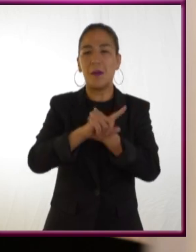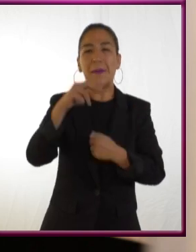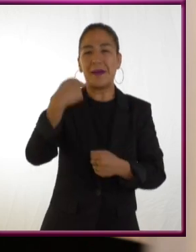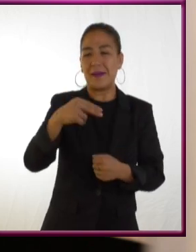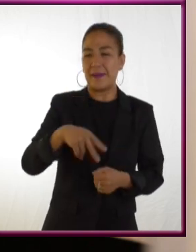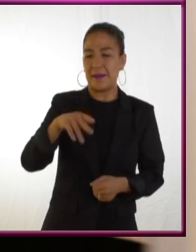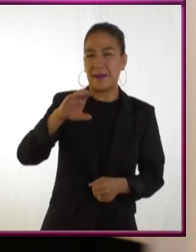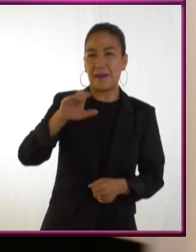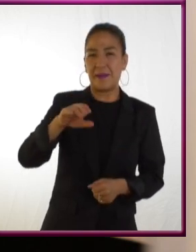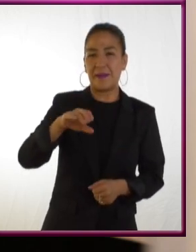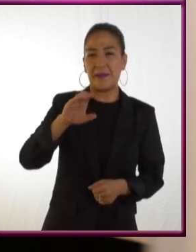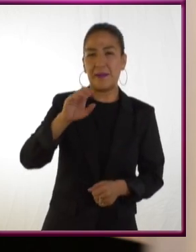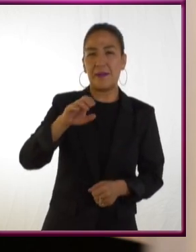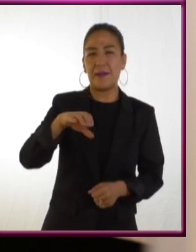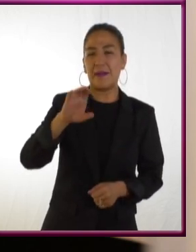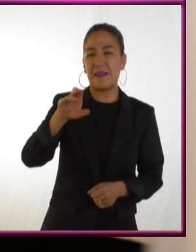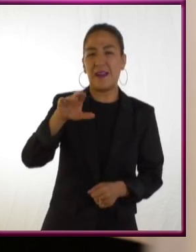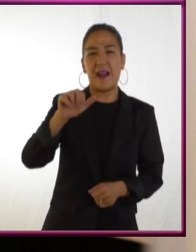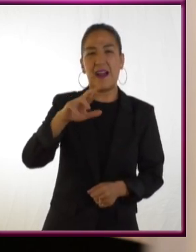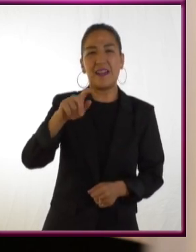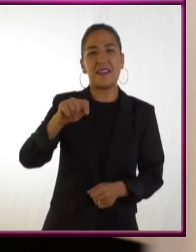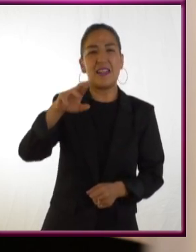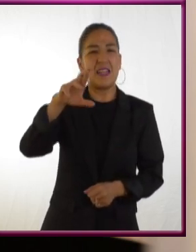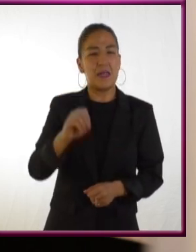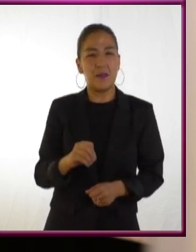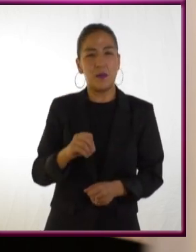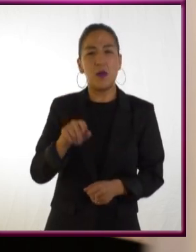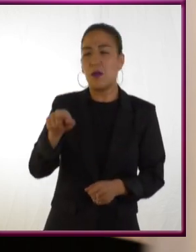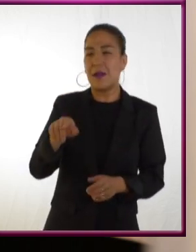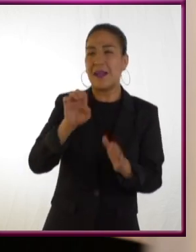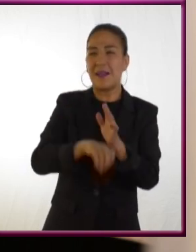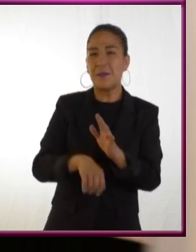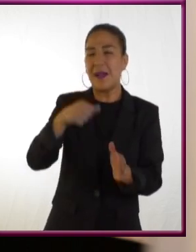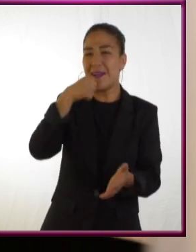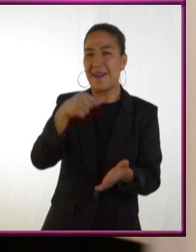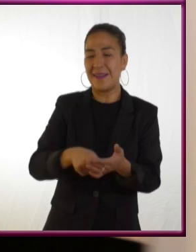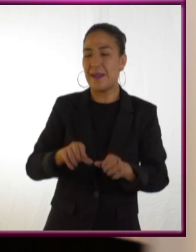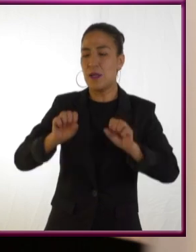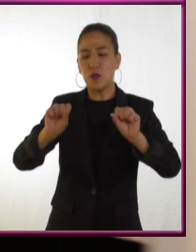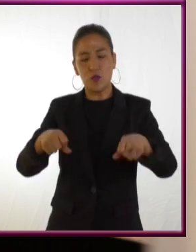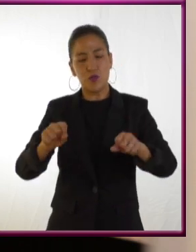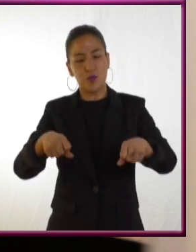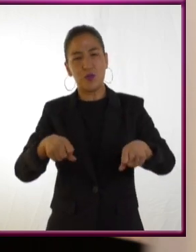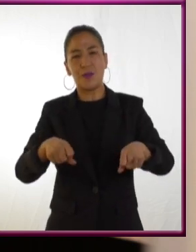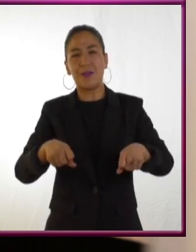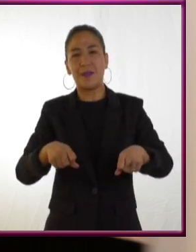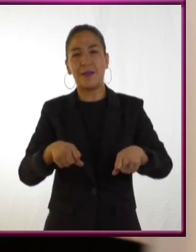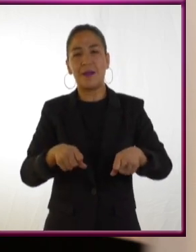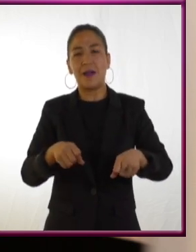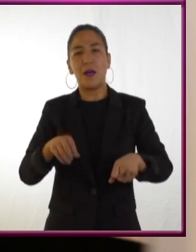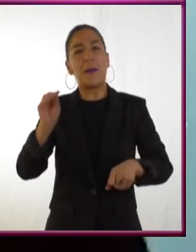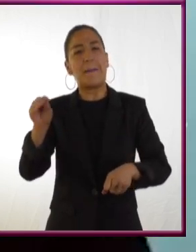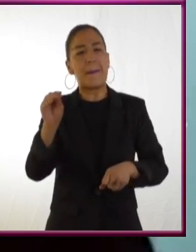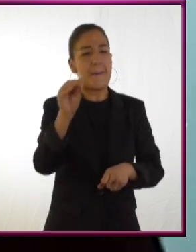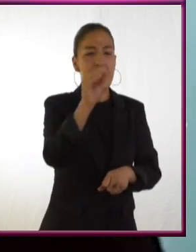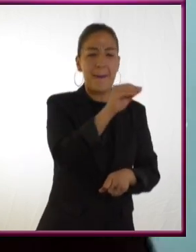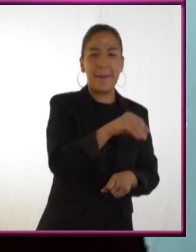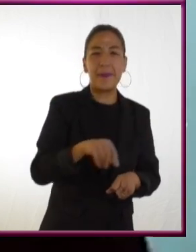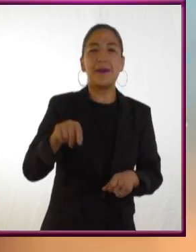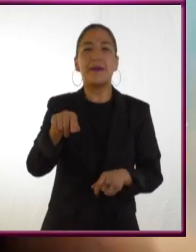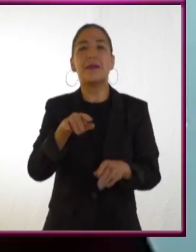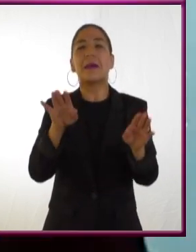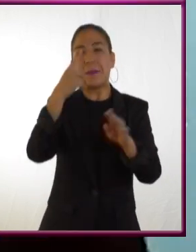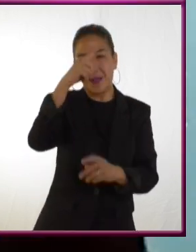cartero, en donde lo que queremos es que un cartero en su moto vaya y entregue cartas a toda una región